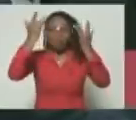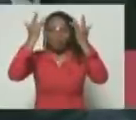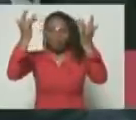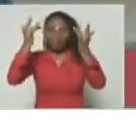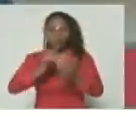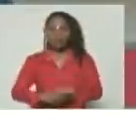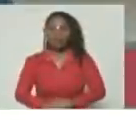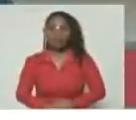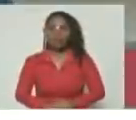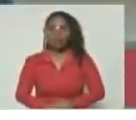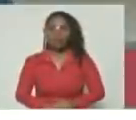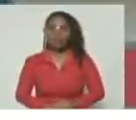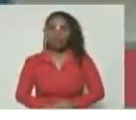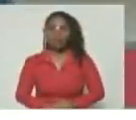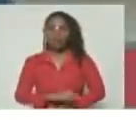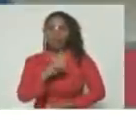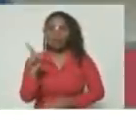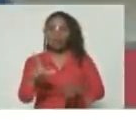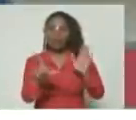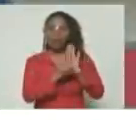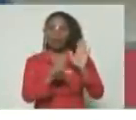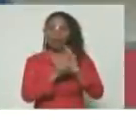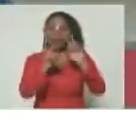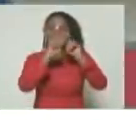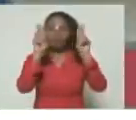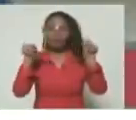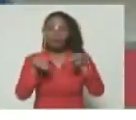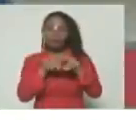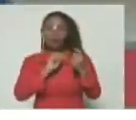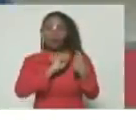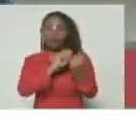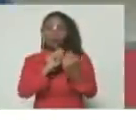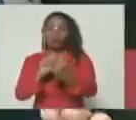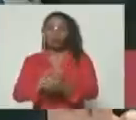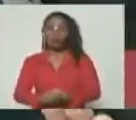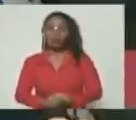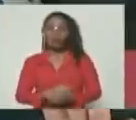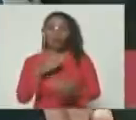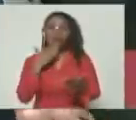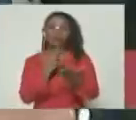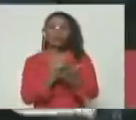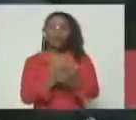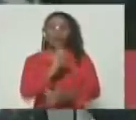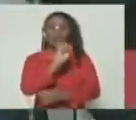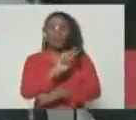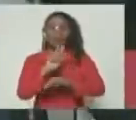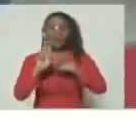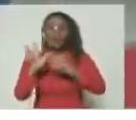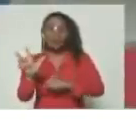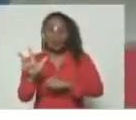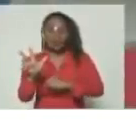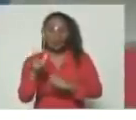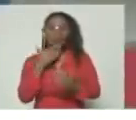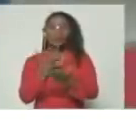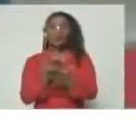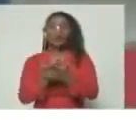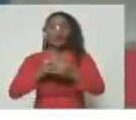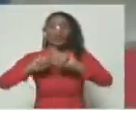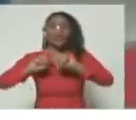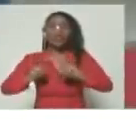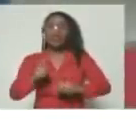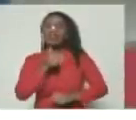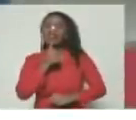diputado, ¿esos son leyes que le han presentado en el marco del diálogo? Sí, nos han presentado 23 propuestas diferentes. ¿Quiénes,